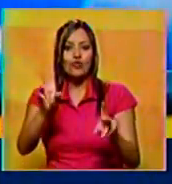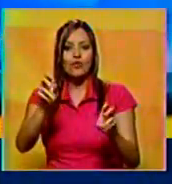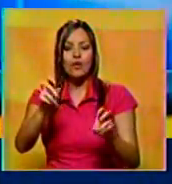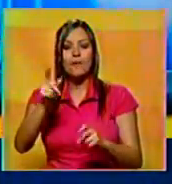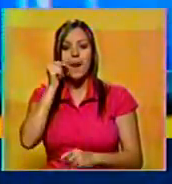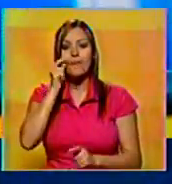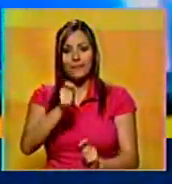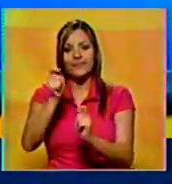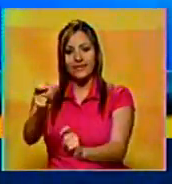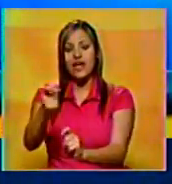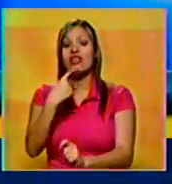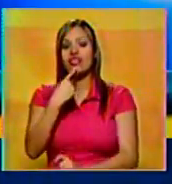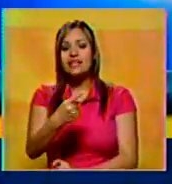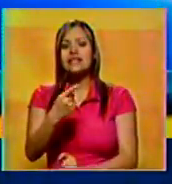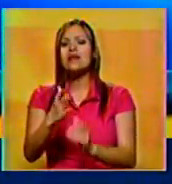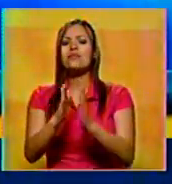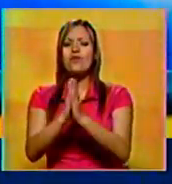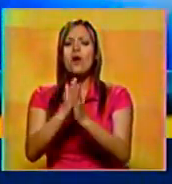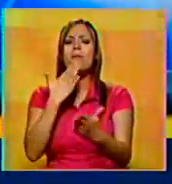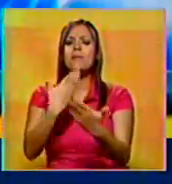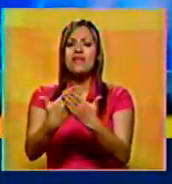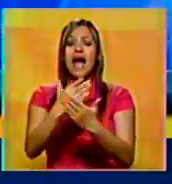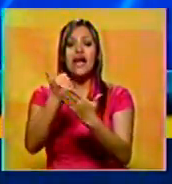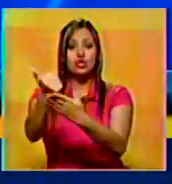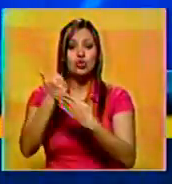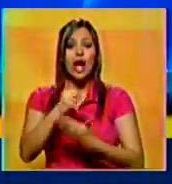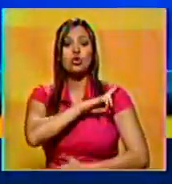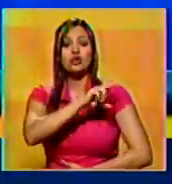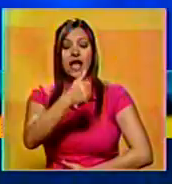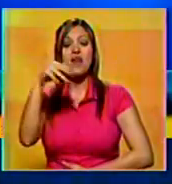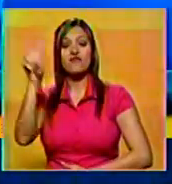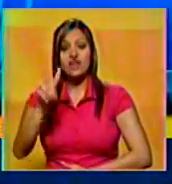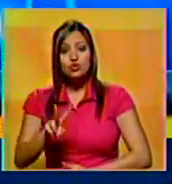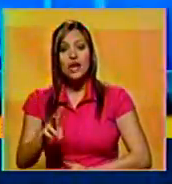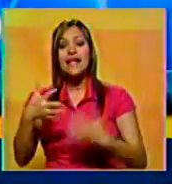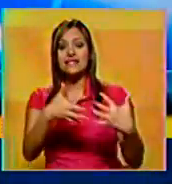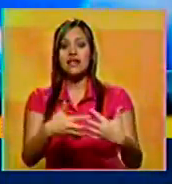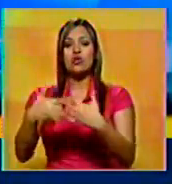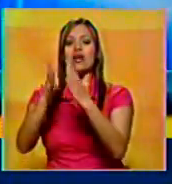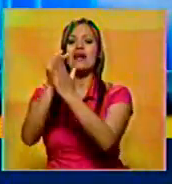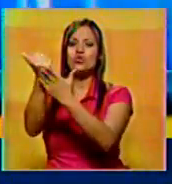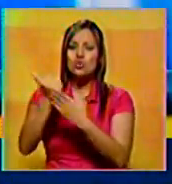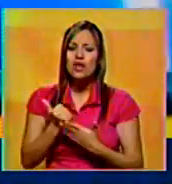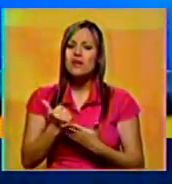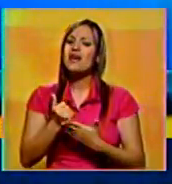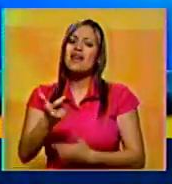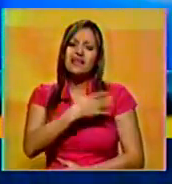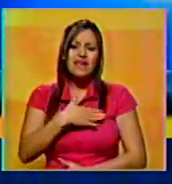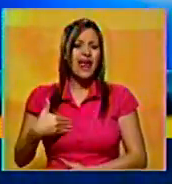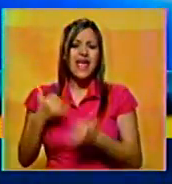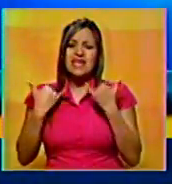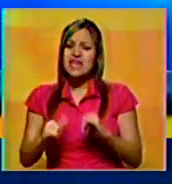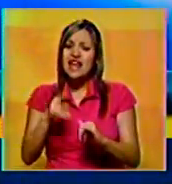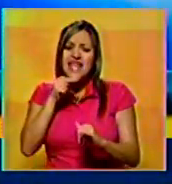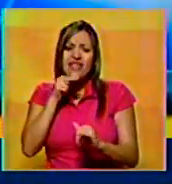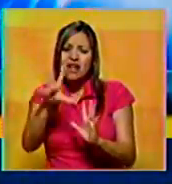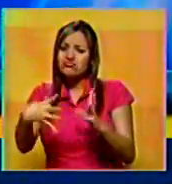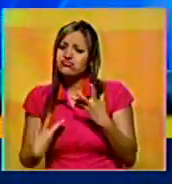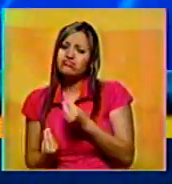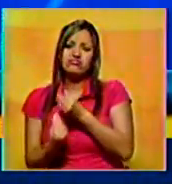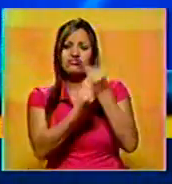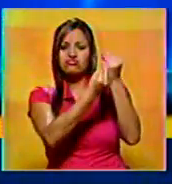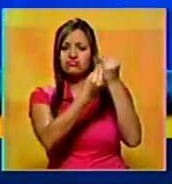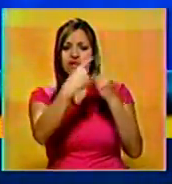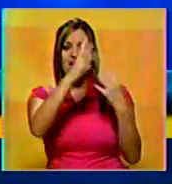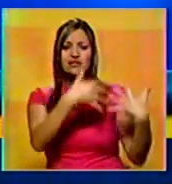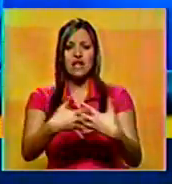materno, ya comentó que pidió ayuda a las autoridades venezolanas y estadounidenses para que él pueda llevarse a la niña. Vamos a recordarles